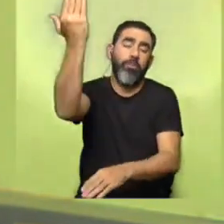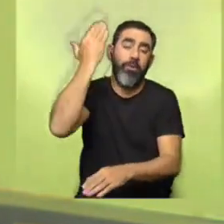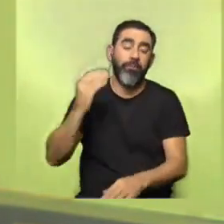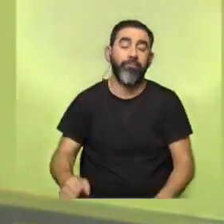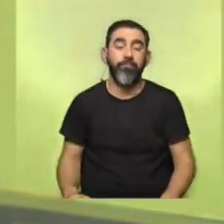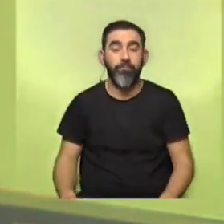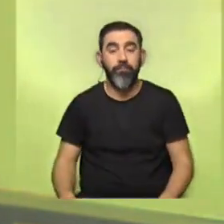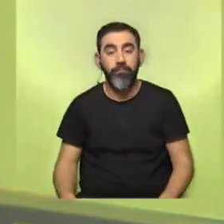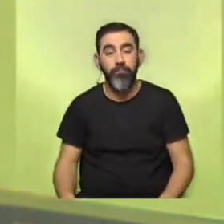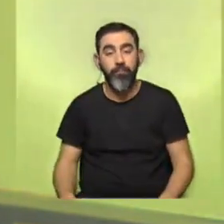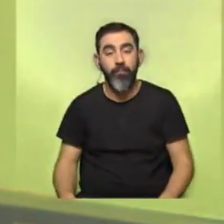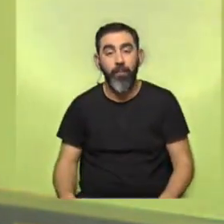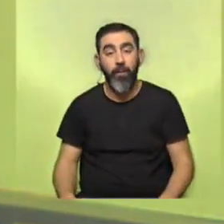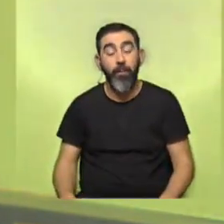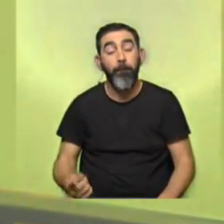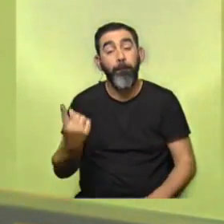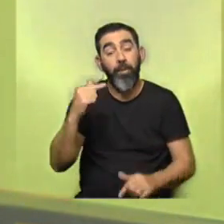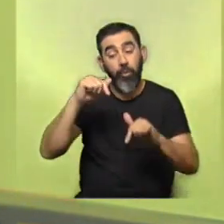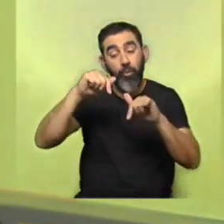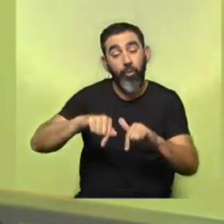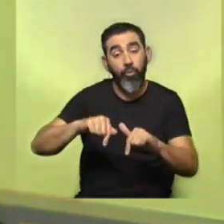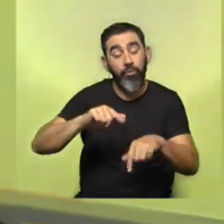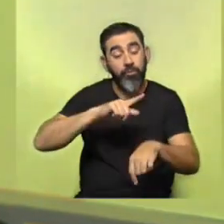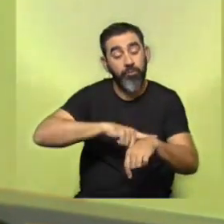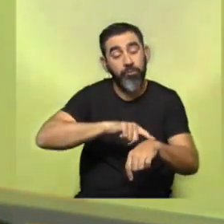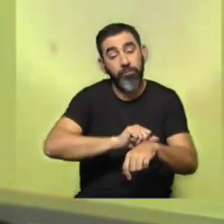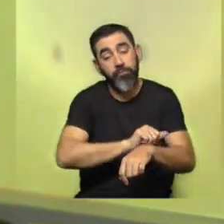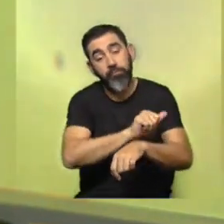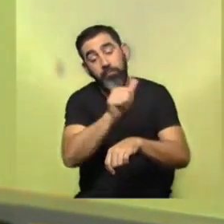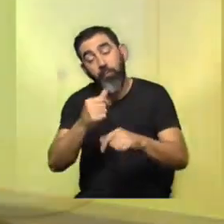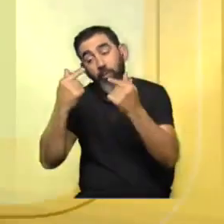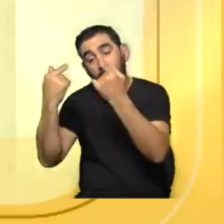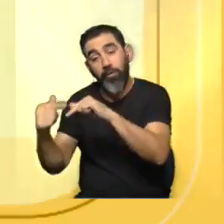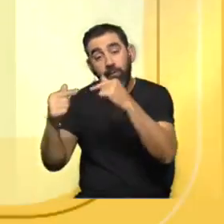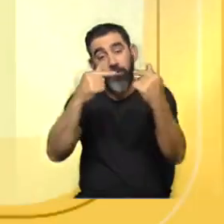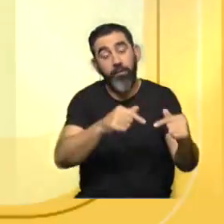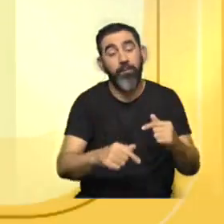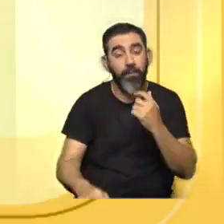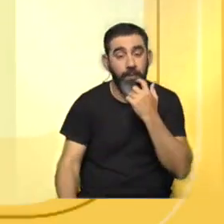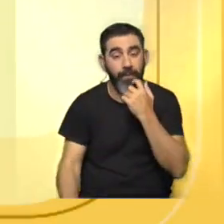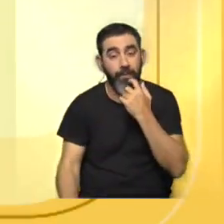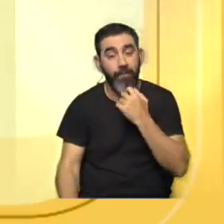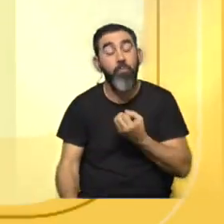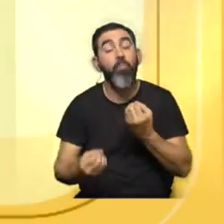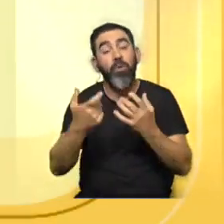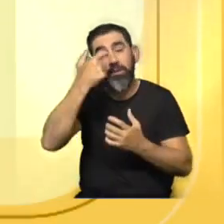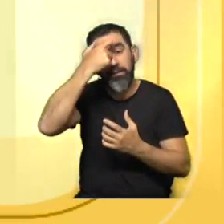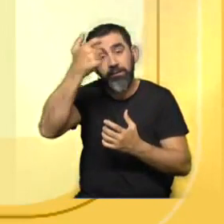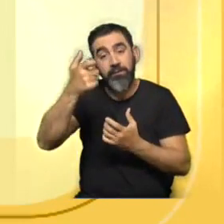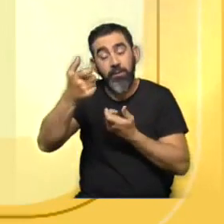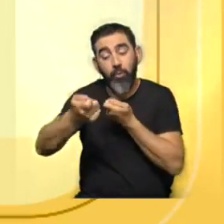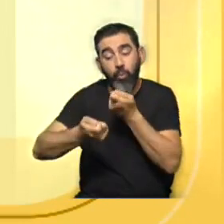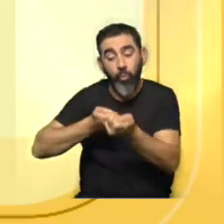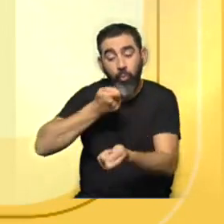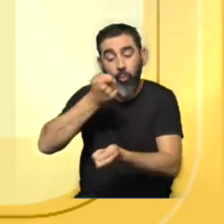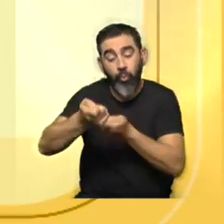Sin embargo, podemos ver hoy una línea de tiempo alternativa en esta placa, y alternativa porque la ciencia es construcción a